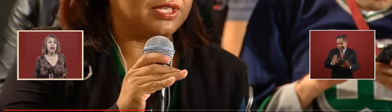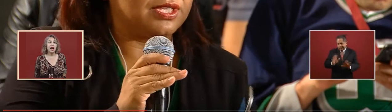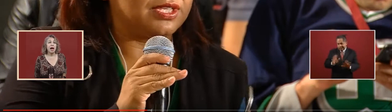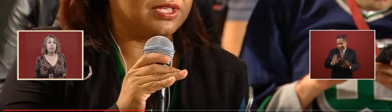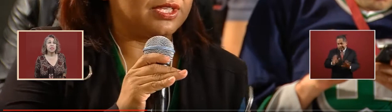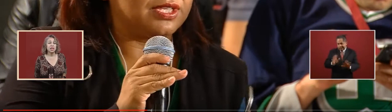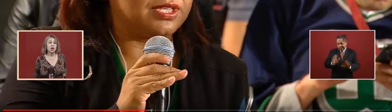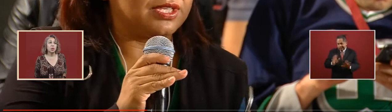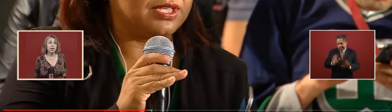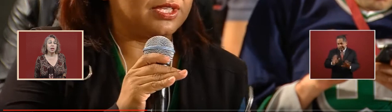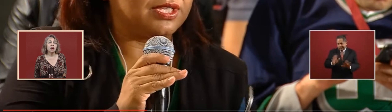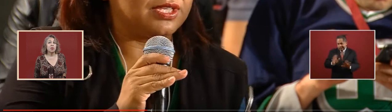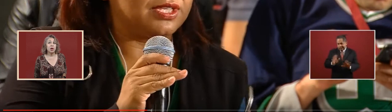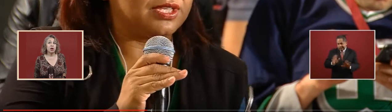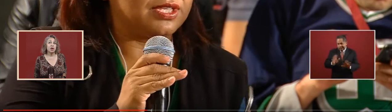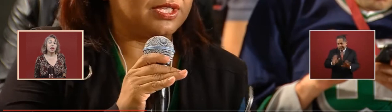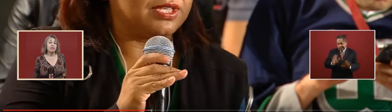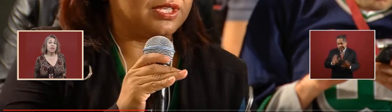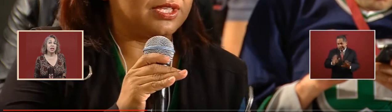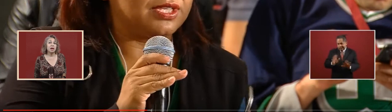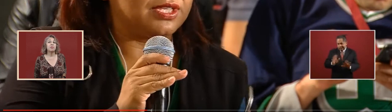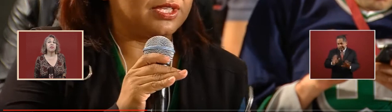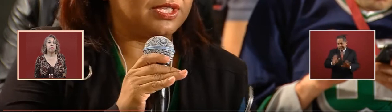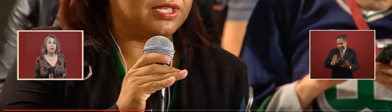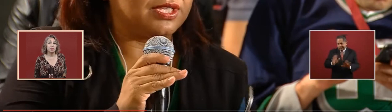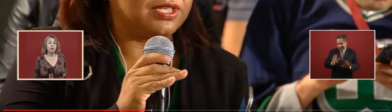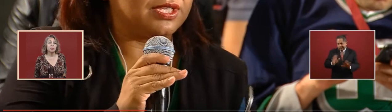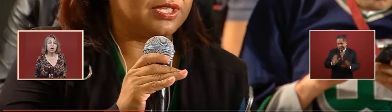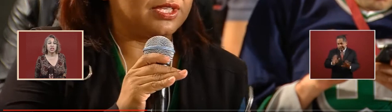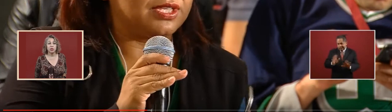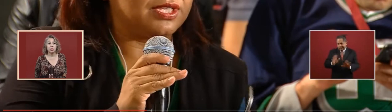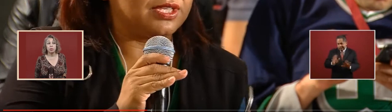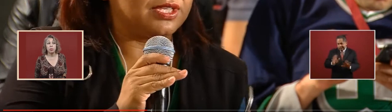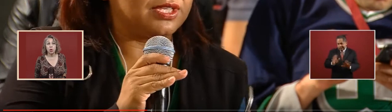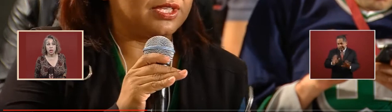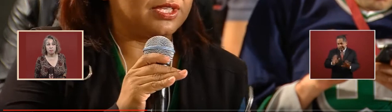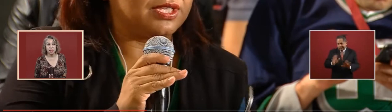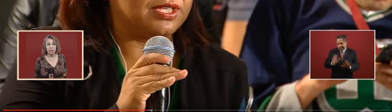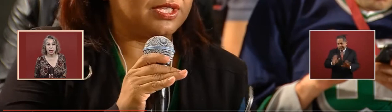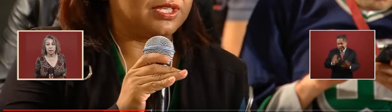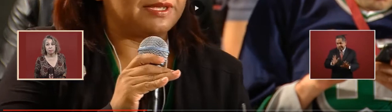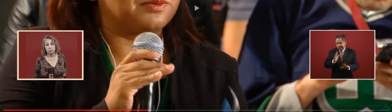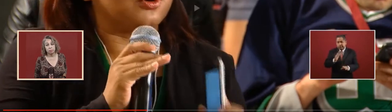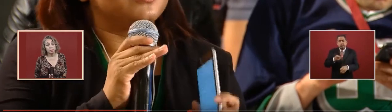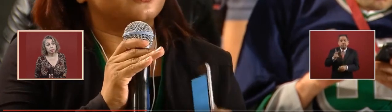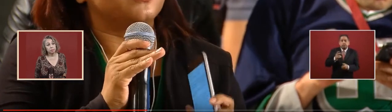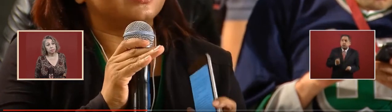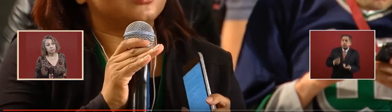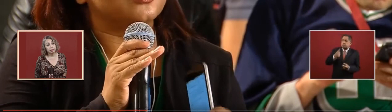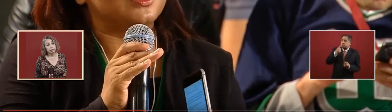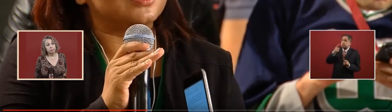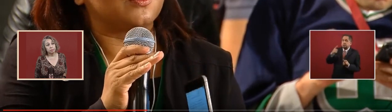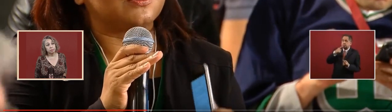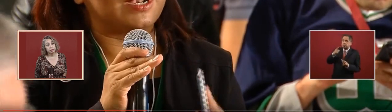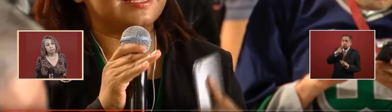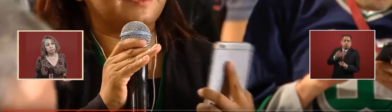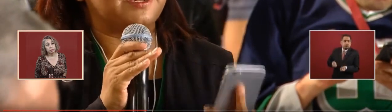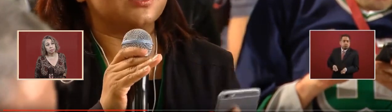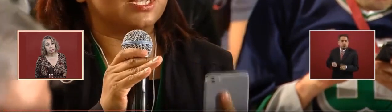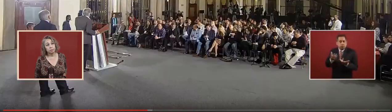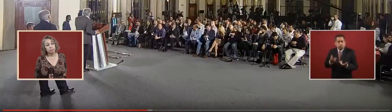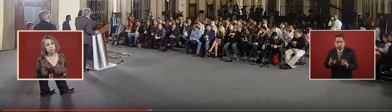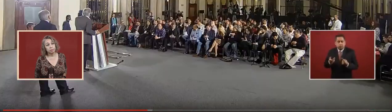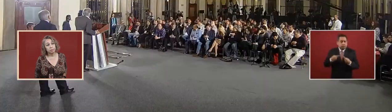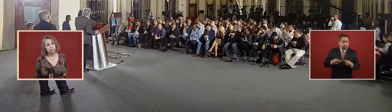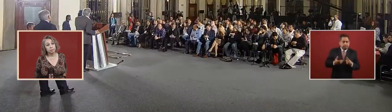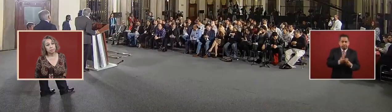but how is it going regarding the number of people that were actually reported missing? Más, pero ¿cómo se encuentran los números en cuanto a la